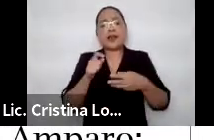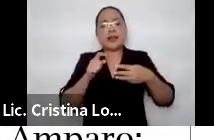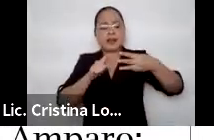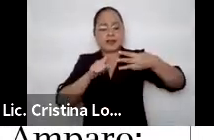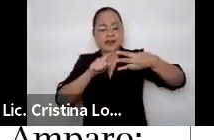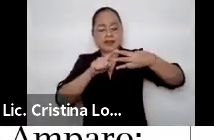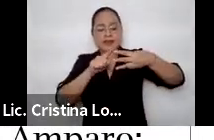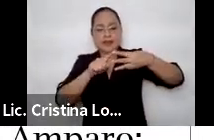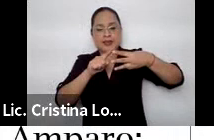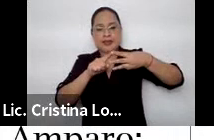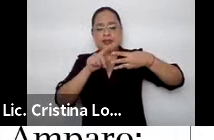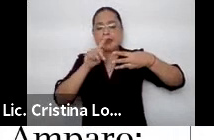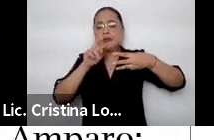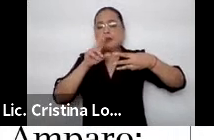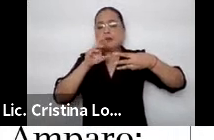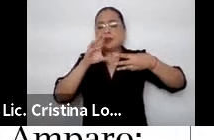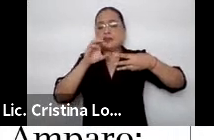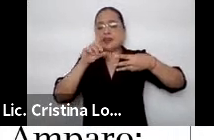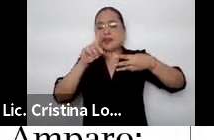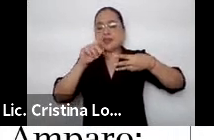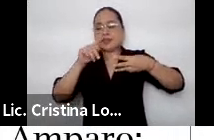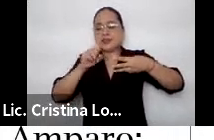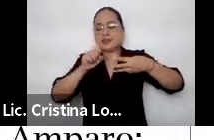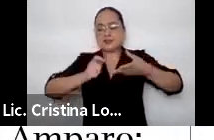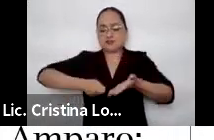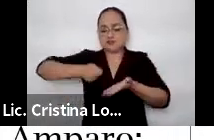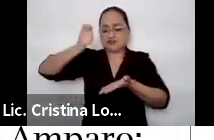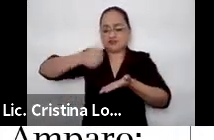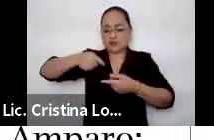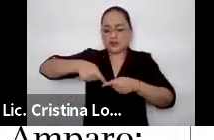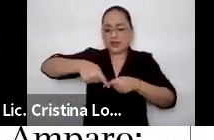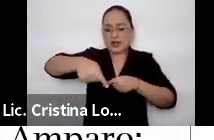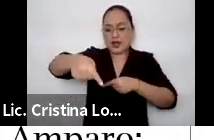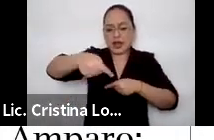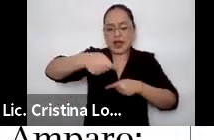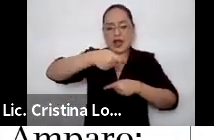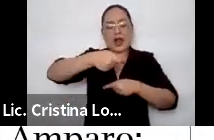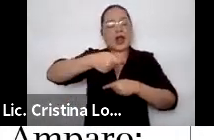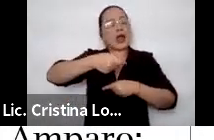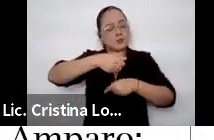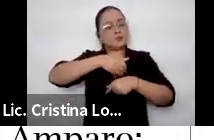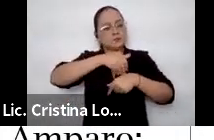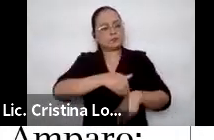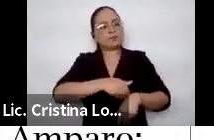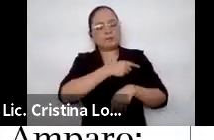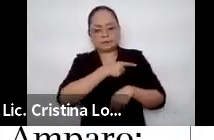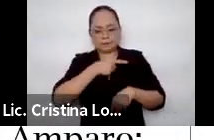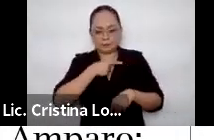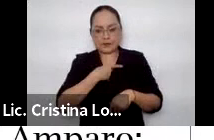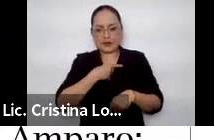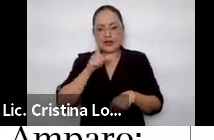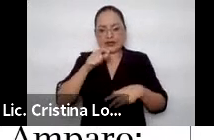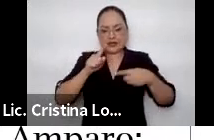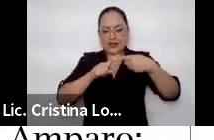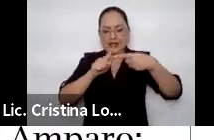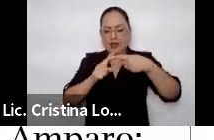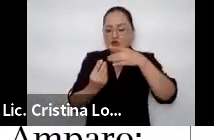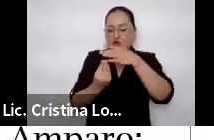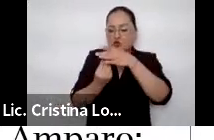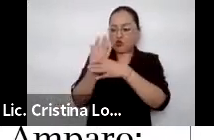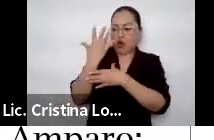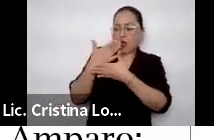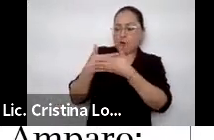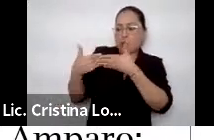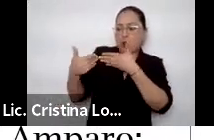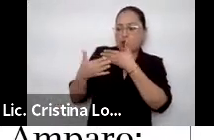precedentes obligatorios, tendríamos que ver que es el sistema más novedoso que se